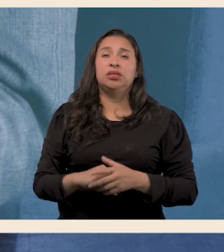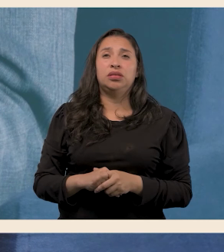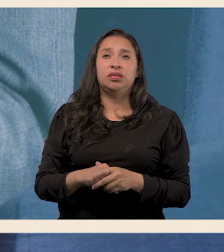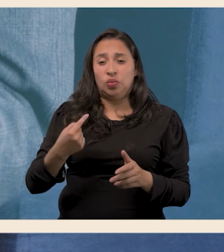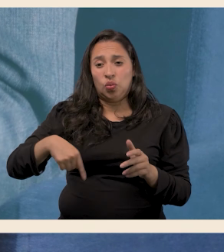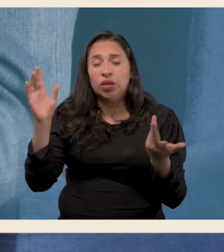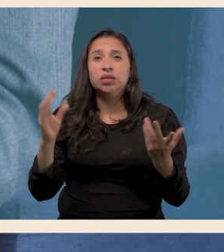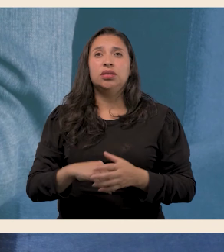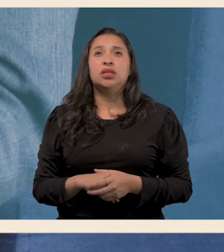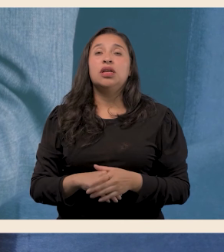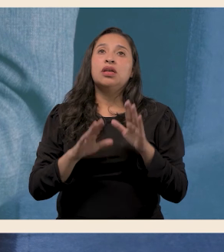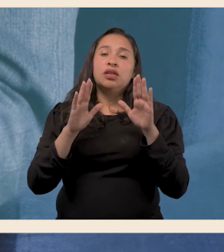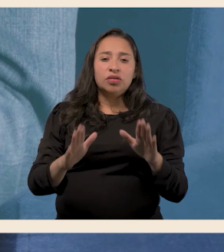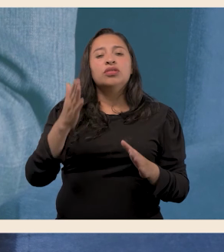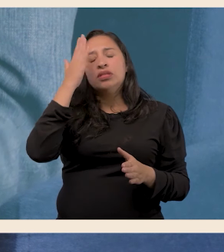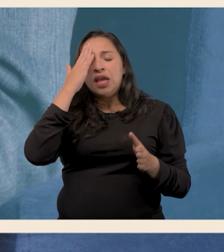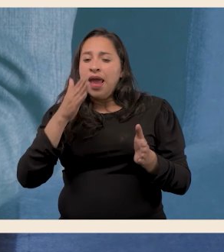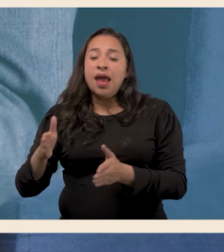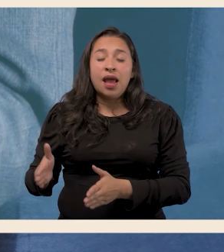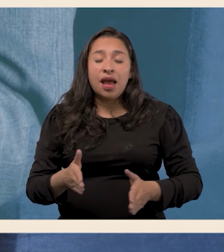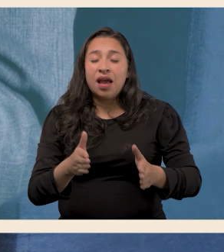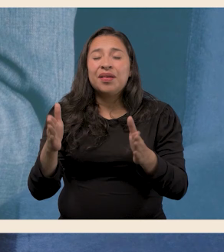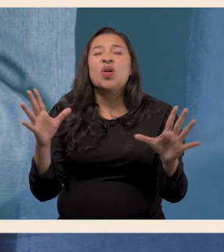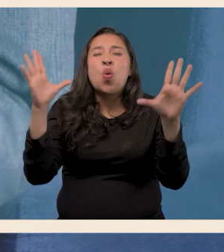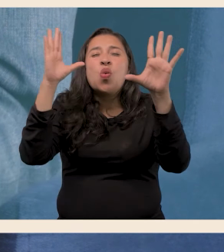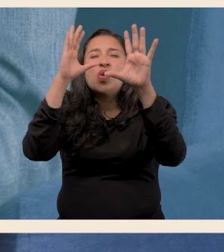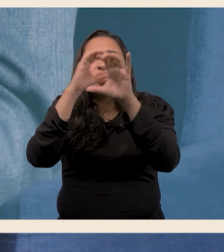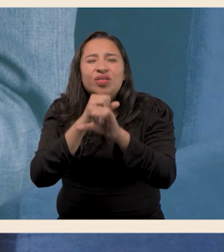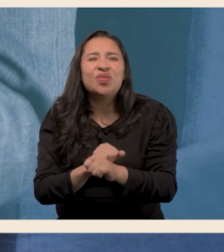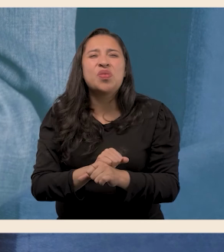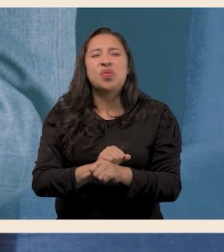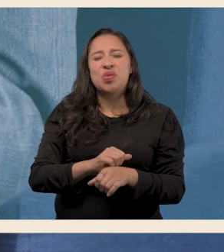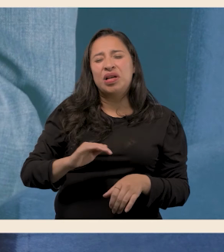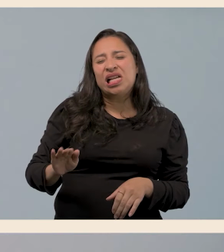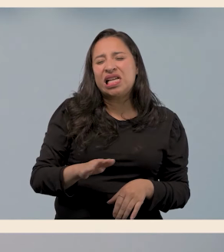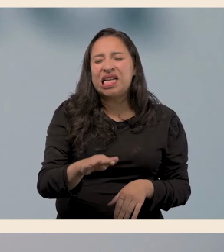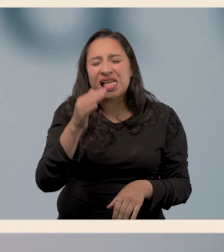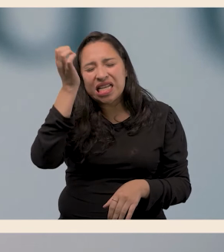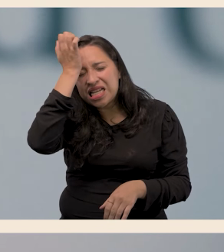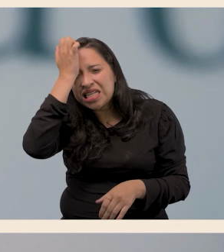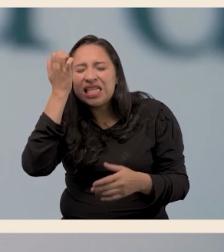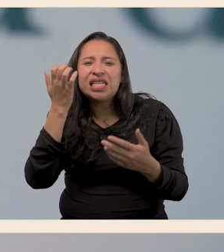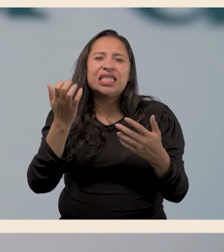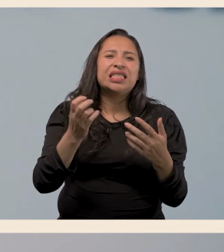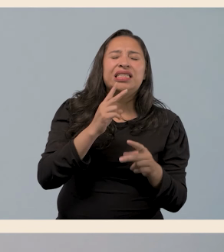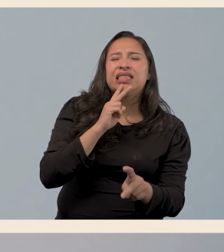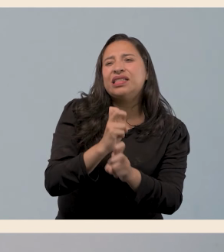A pesar de ese camino empedrado, escabroso, temeroso,